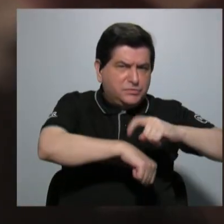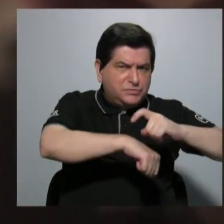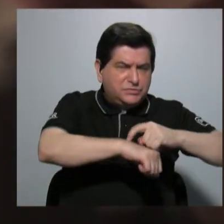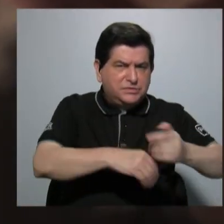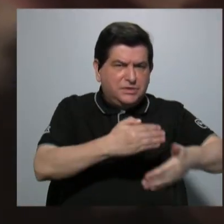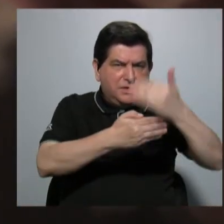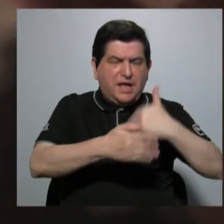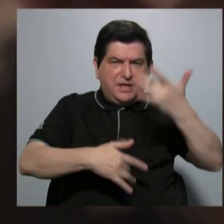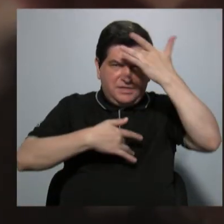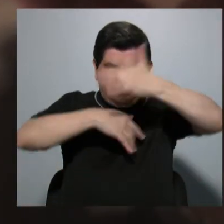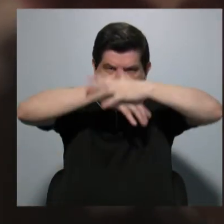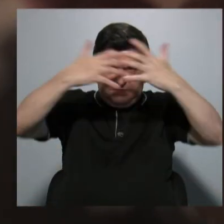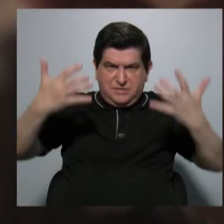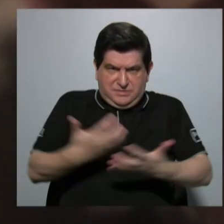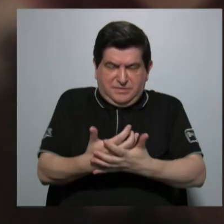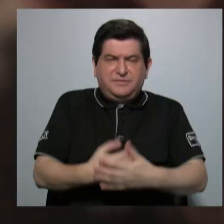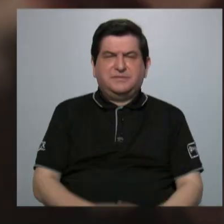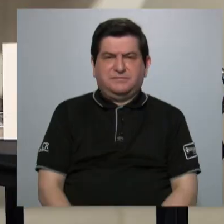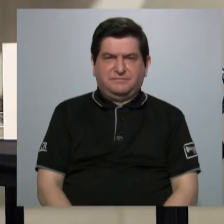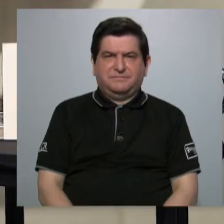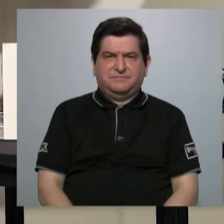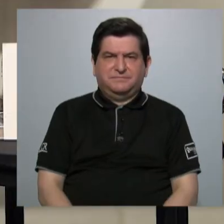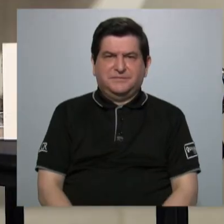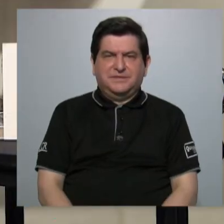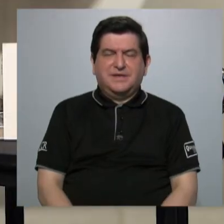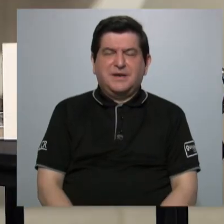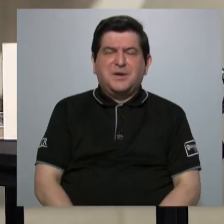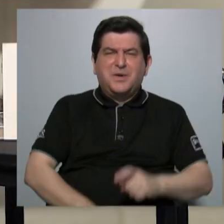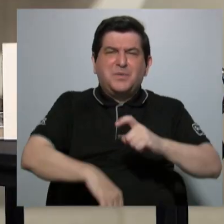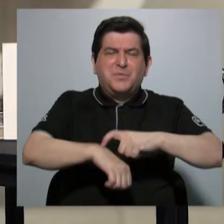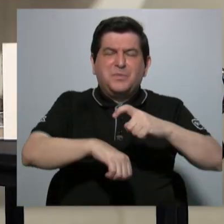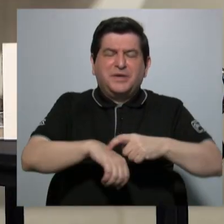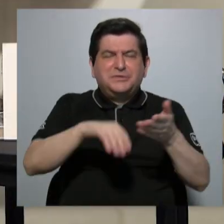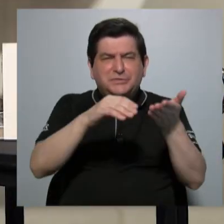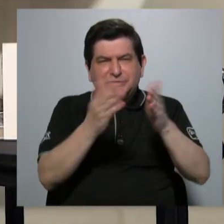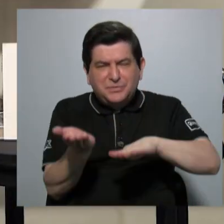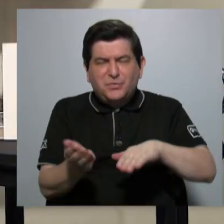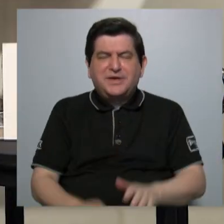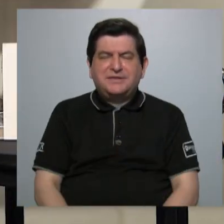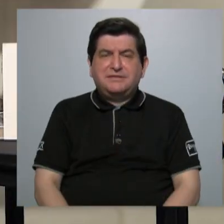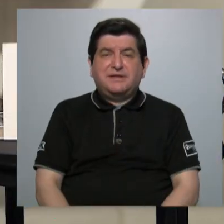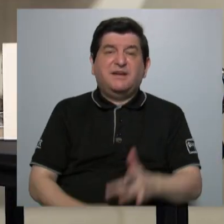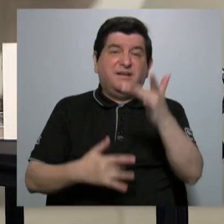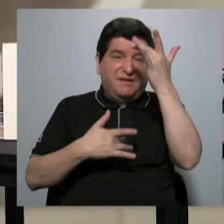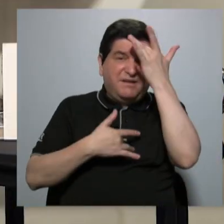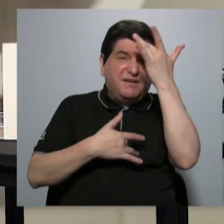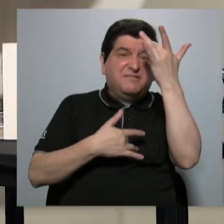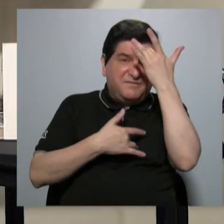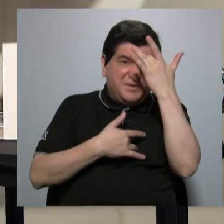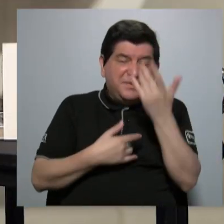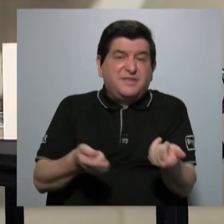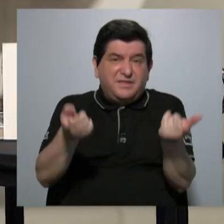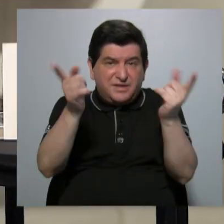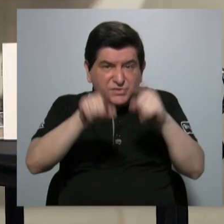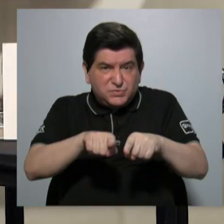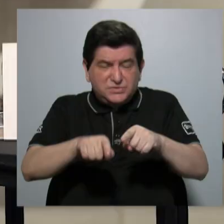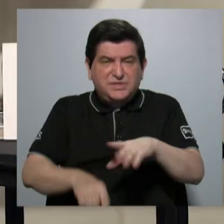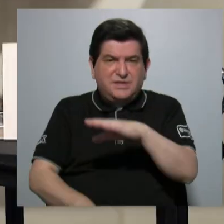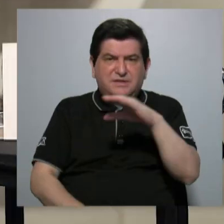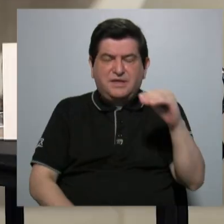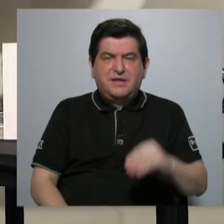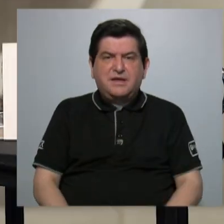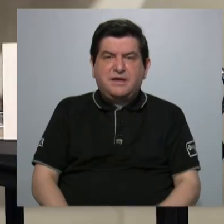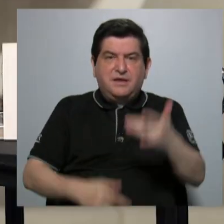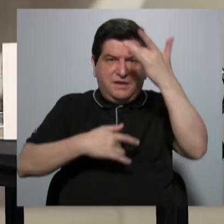de la pandemia, ¿verdad? Porque hubo lutos, hubo enfermedades, ¿verdad? Y hubo